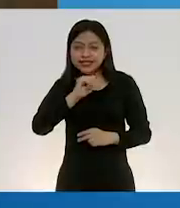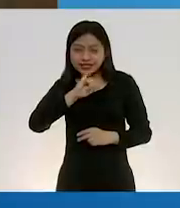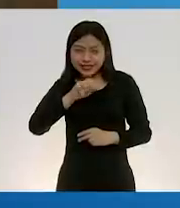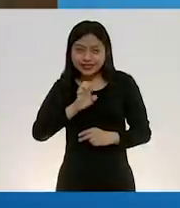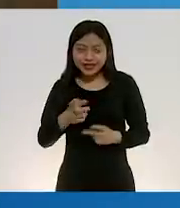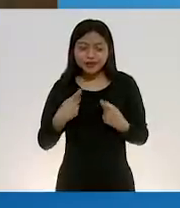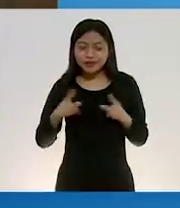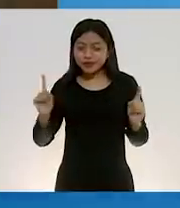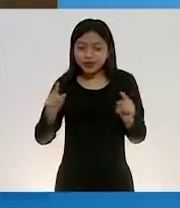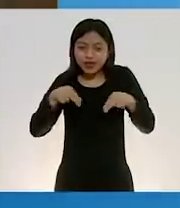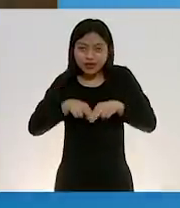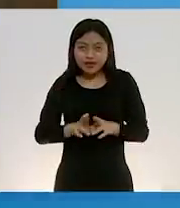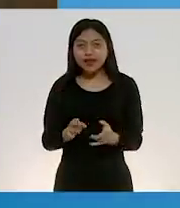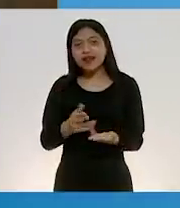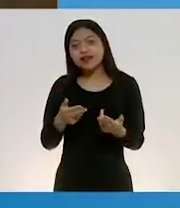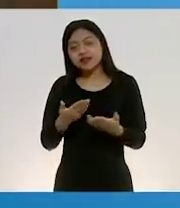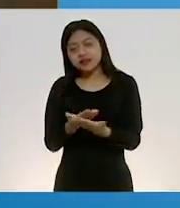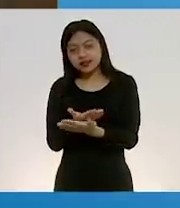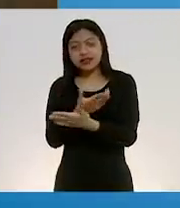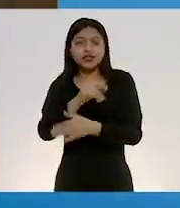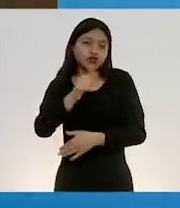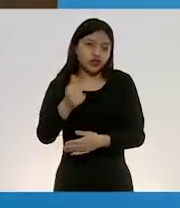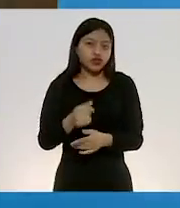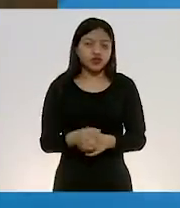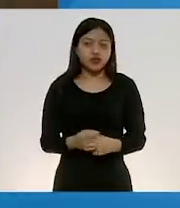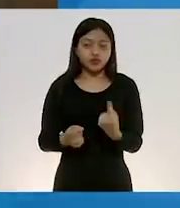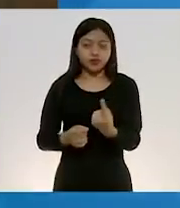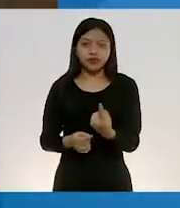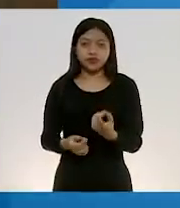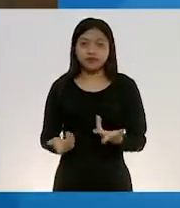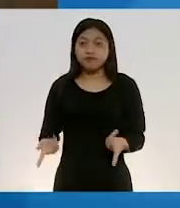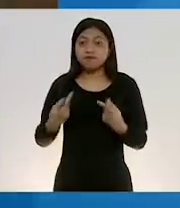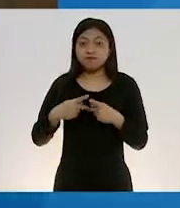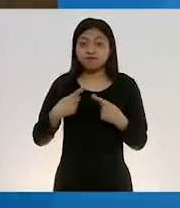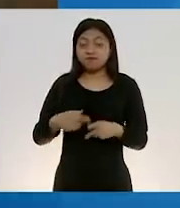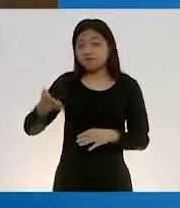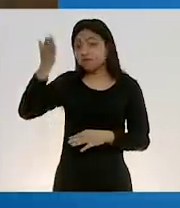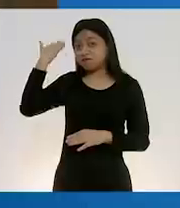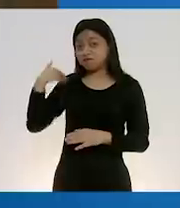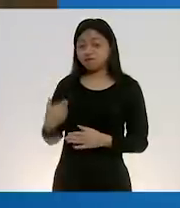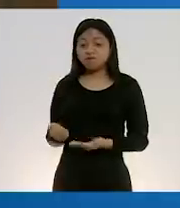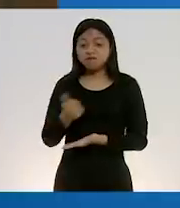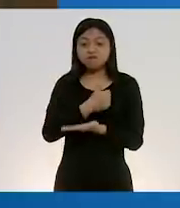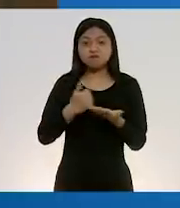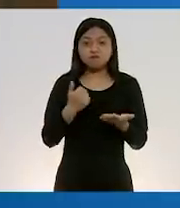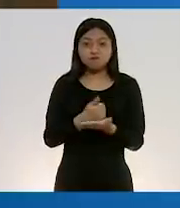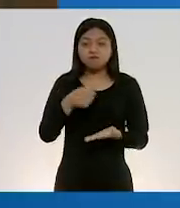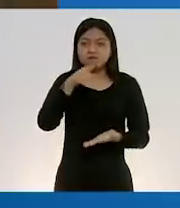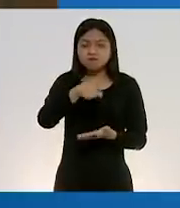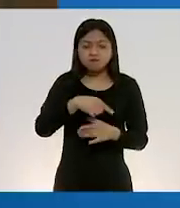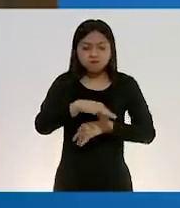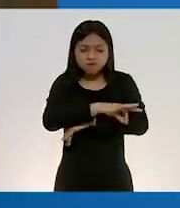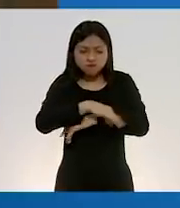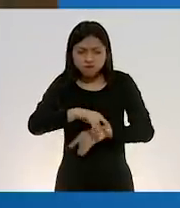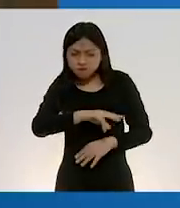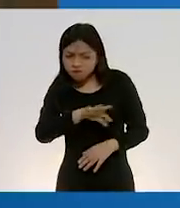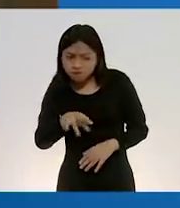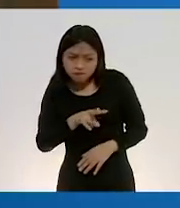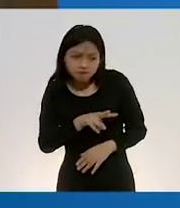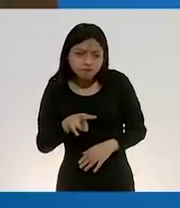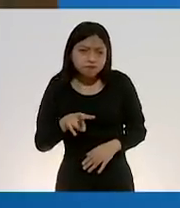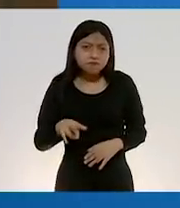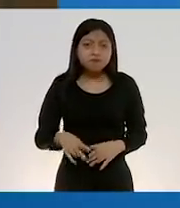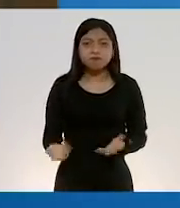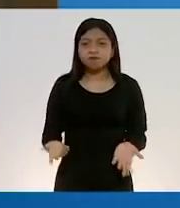se suponía que las ciudades, todas, estaban trazadas con un diseño específico. Basta que